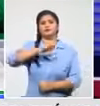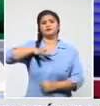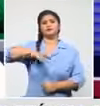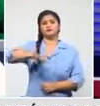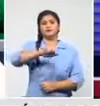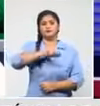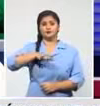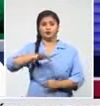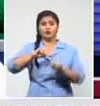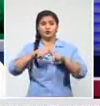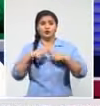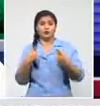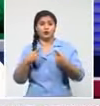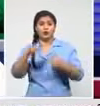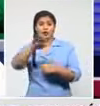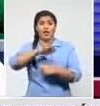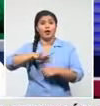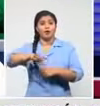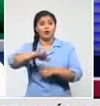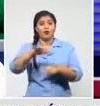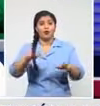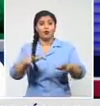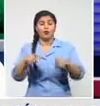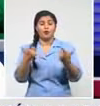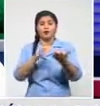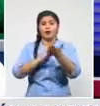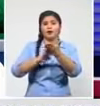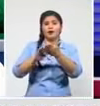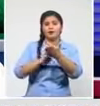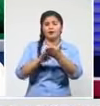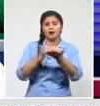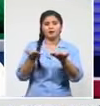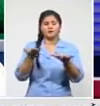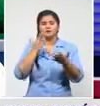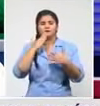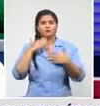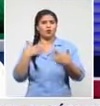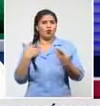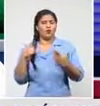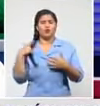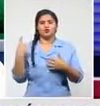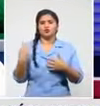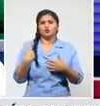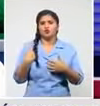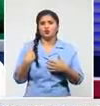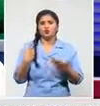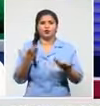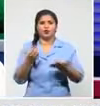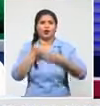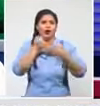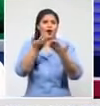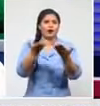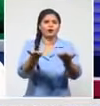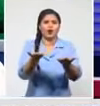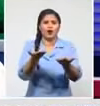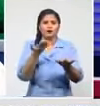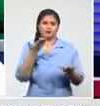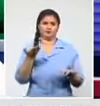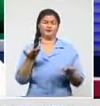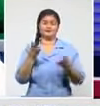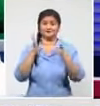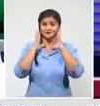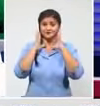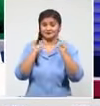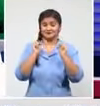eso no logramos que no se produzca transmisión. Cuando yo digo el papel que tiene que